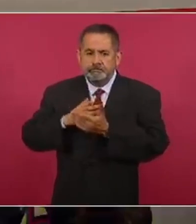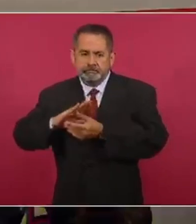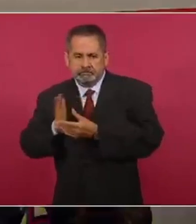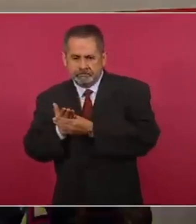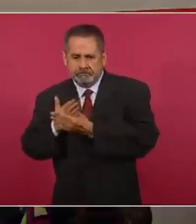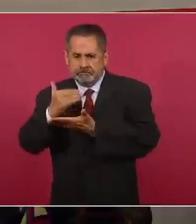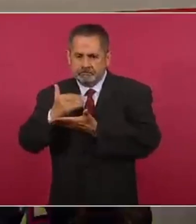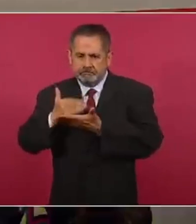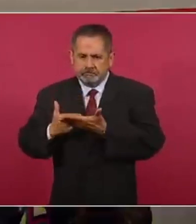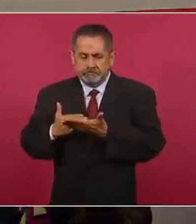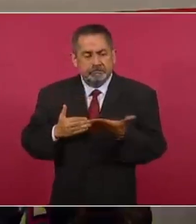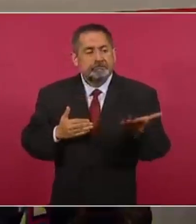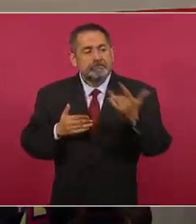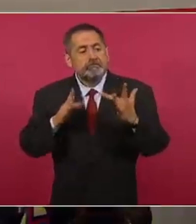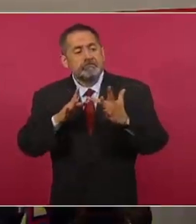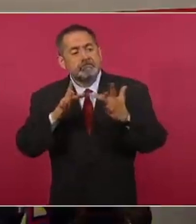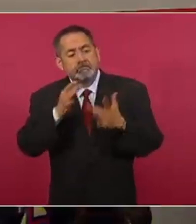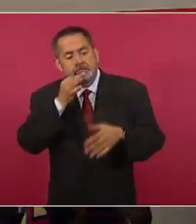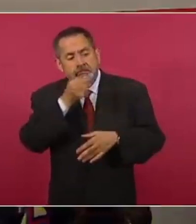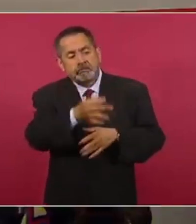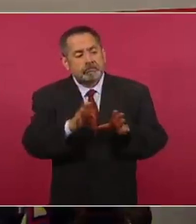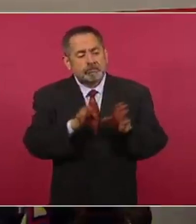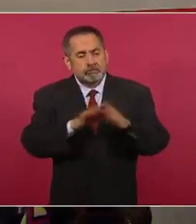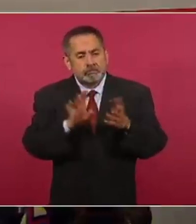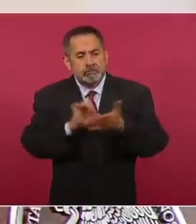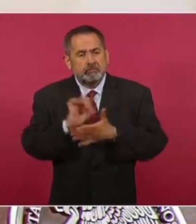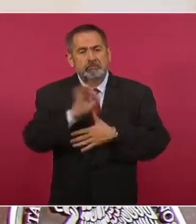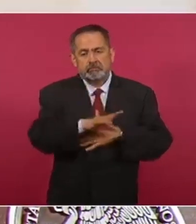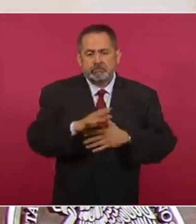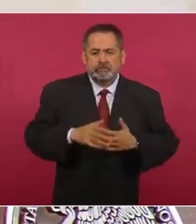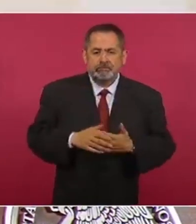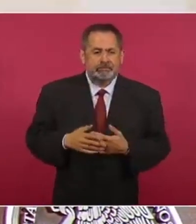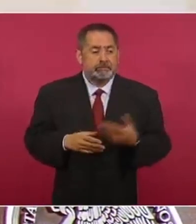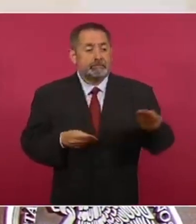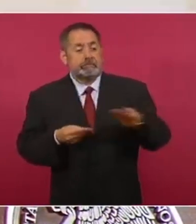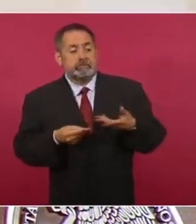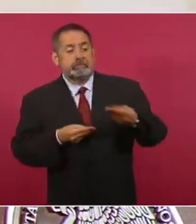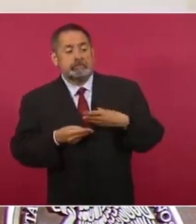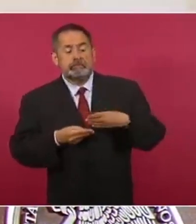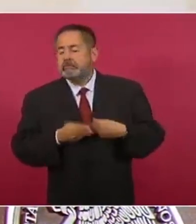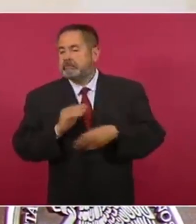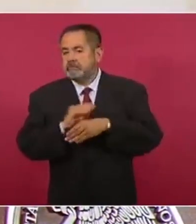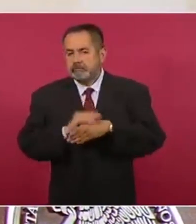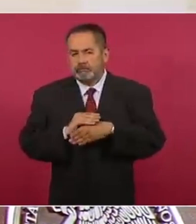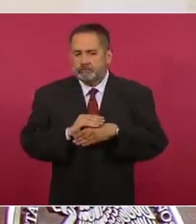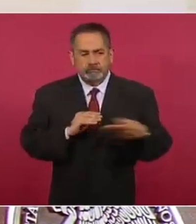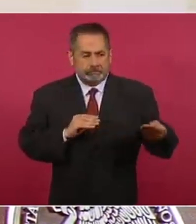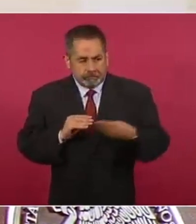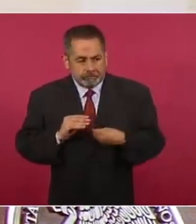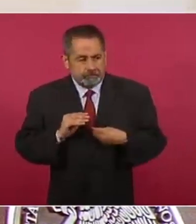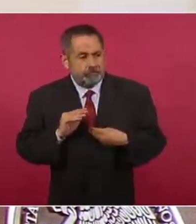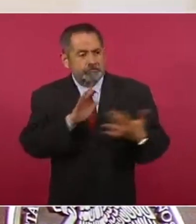y también pedimos un número de contacto para poderle dar seguimiento de la atención no se trata nada más de recibir estas situaciones sino poder